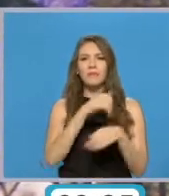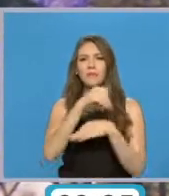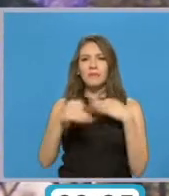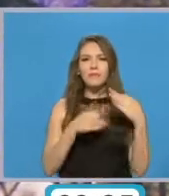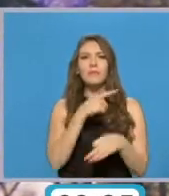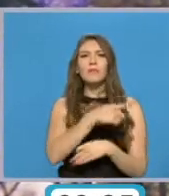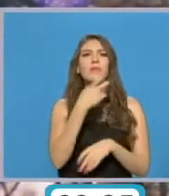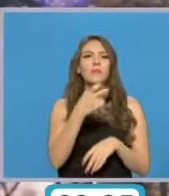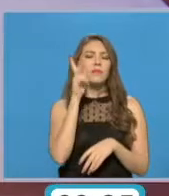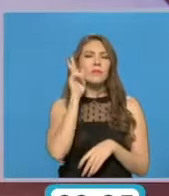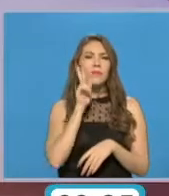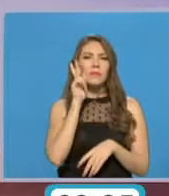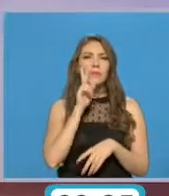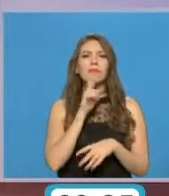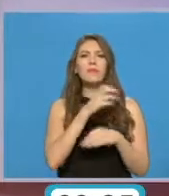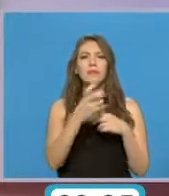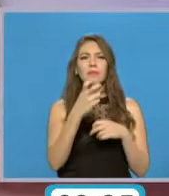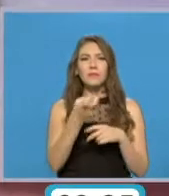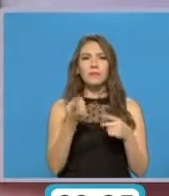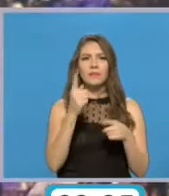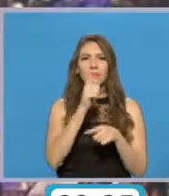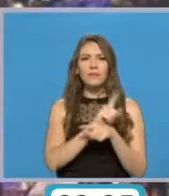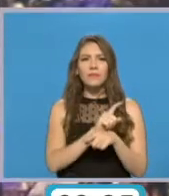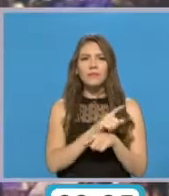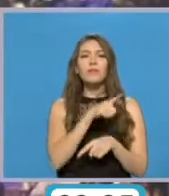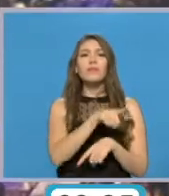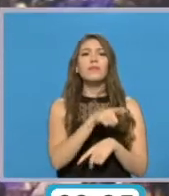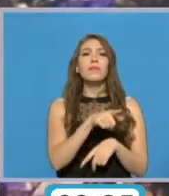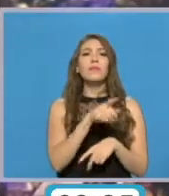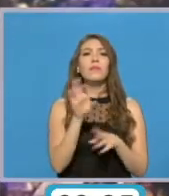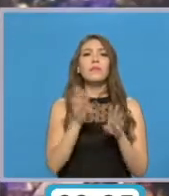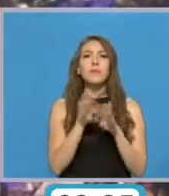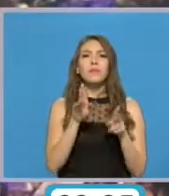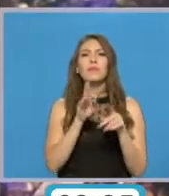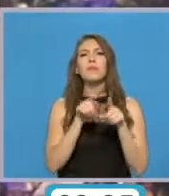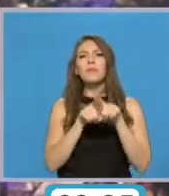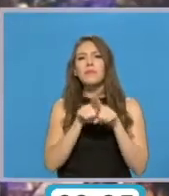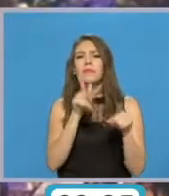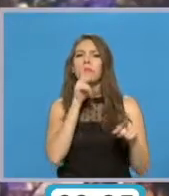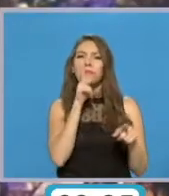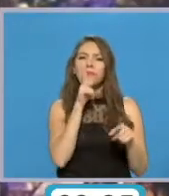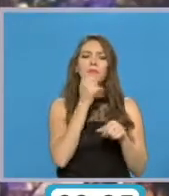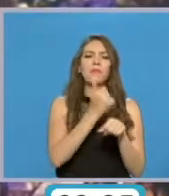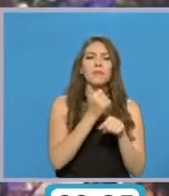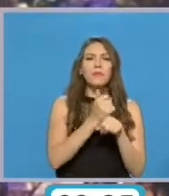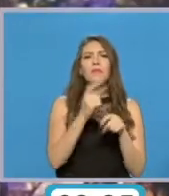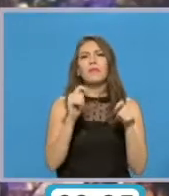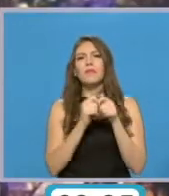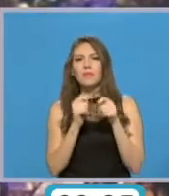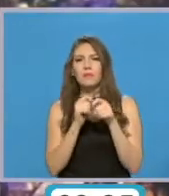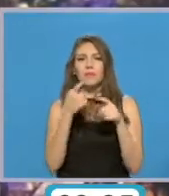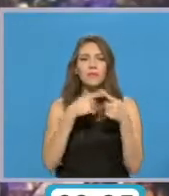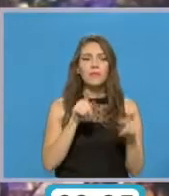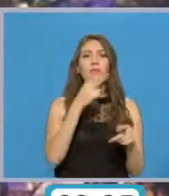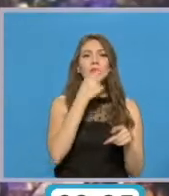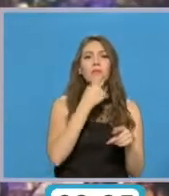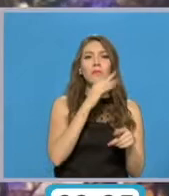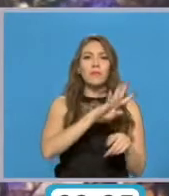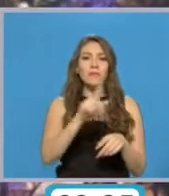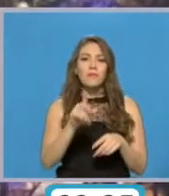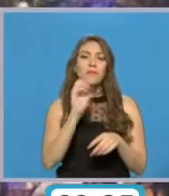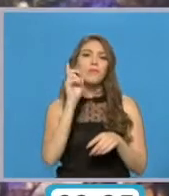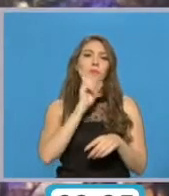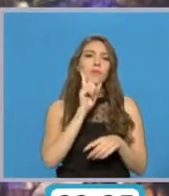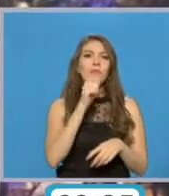en este tipo de situaciones. Tú como mamá, como papá, como hermano, hermana, tío, abuelo o abuela de un hombre gay o de una